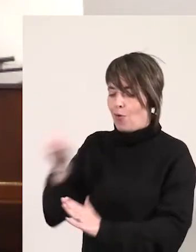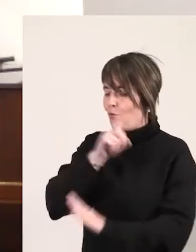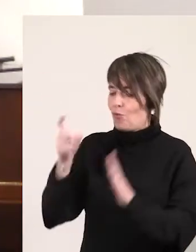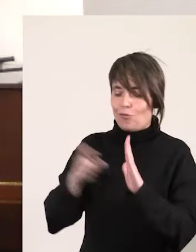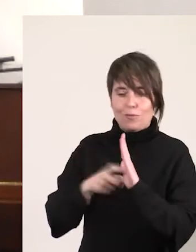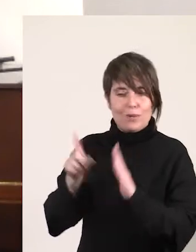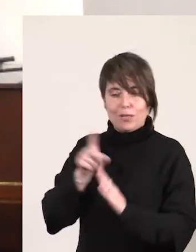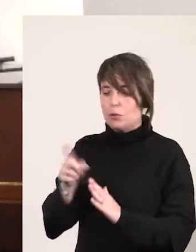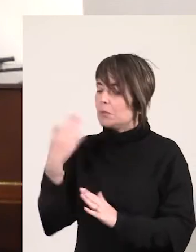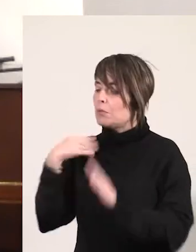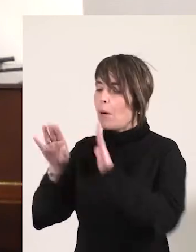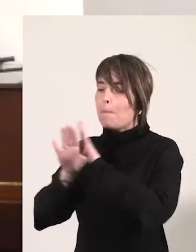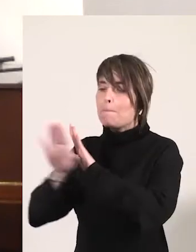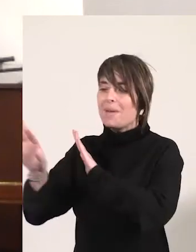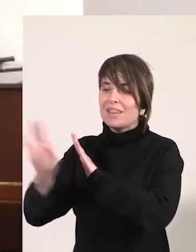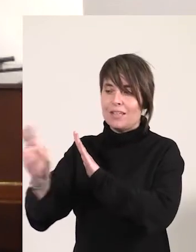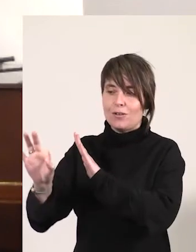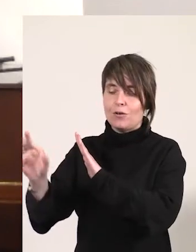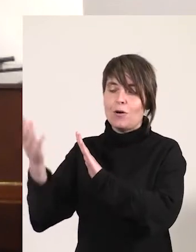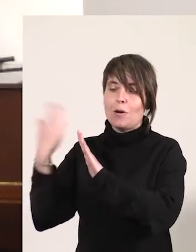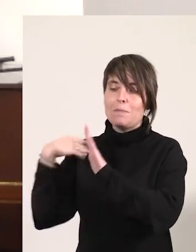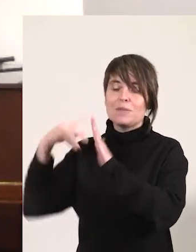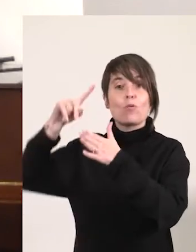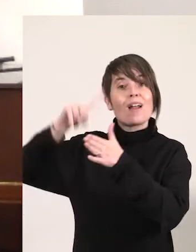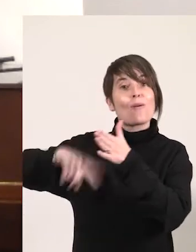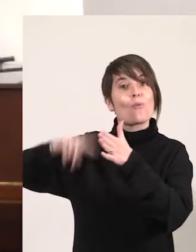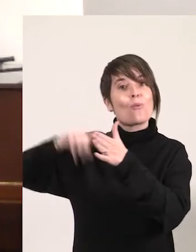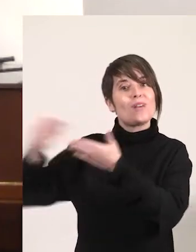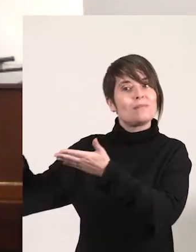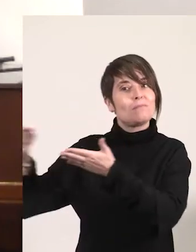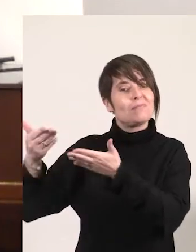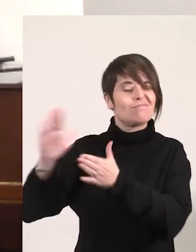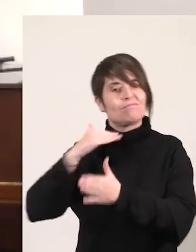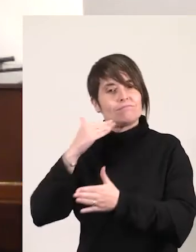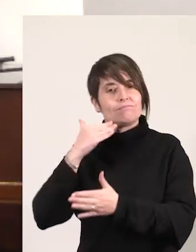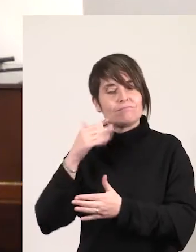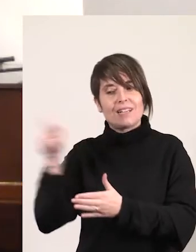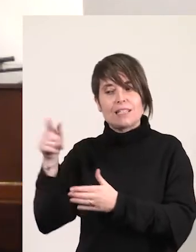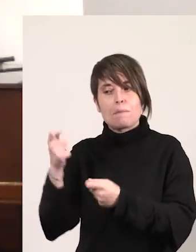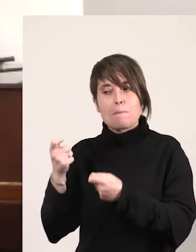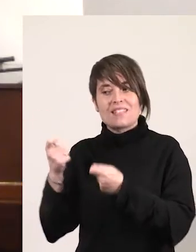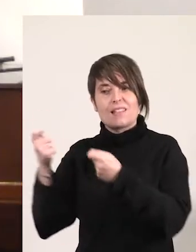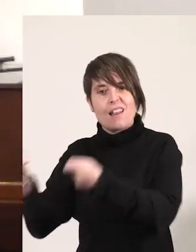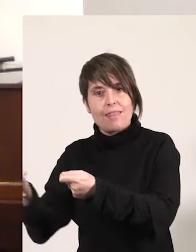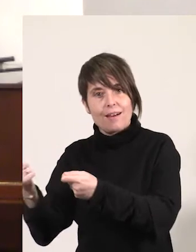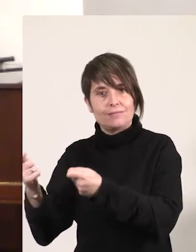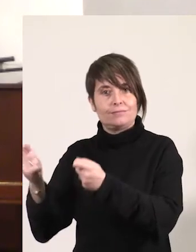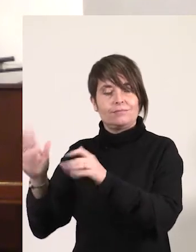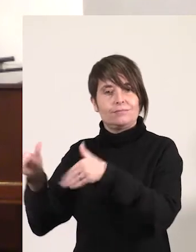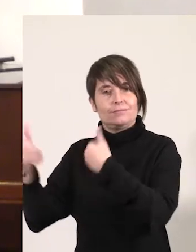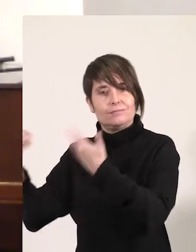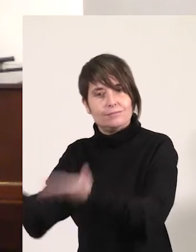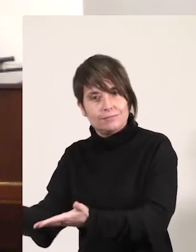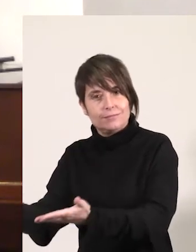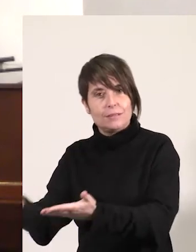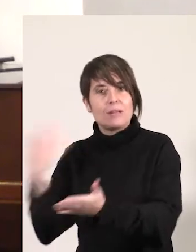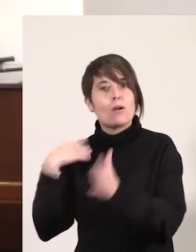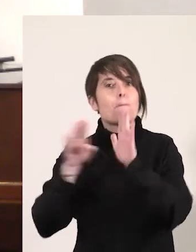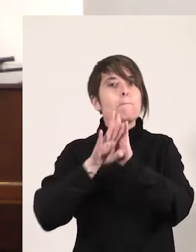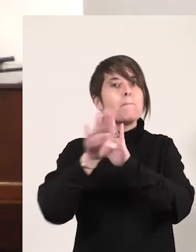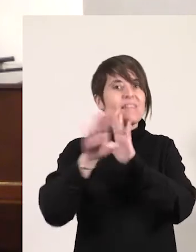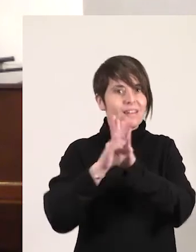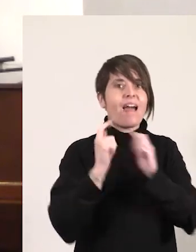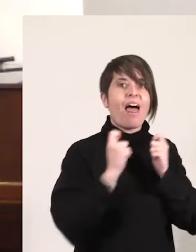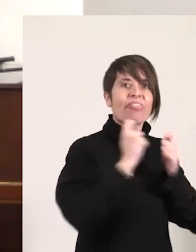llegada, no se te contempla como una vecina, sino como una huésped. Y a la huésped se le da, ¿no? La huésped